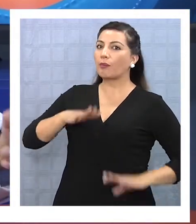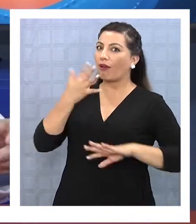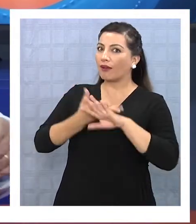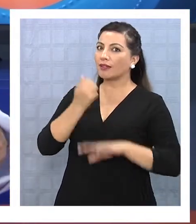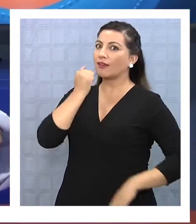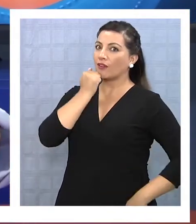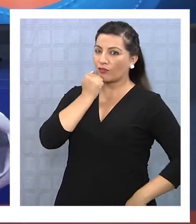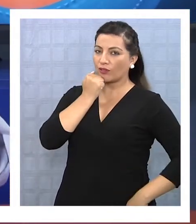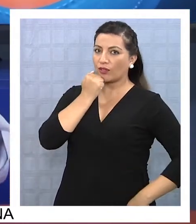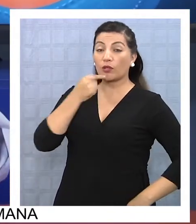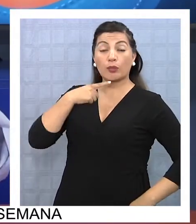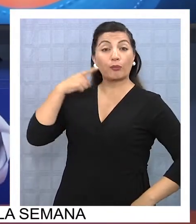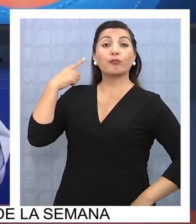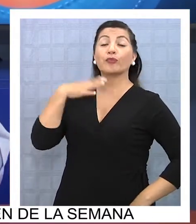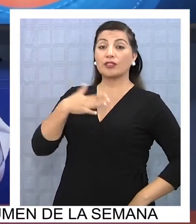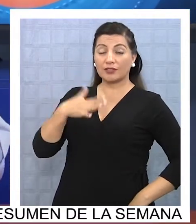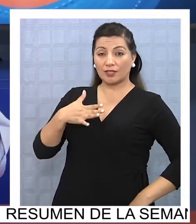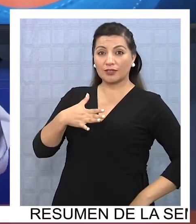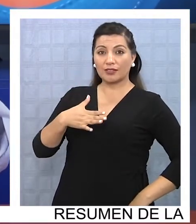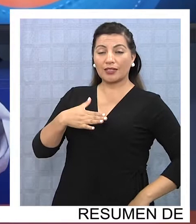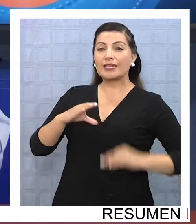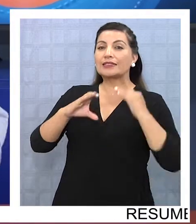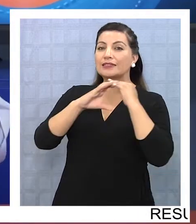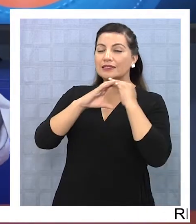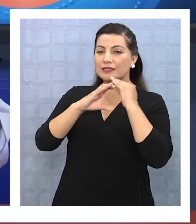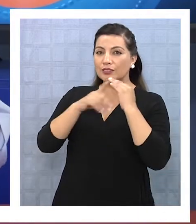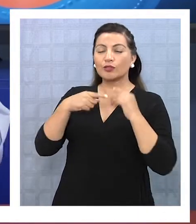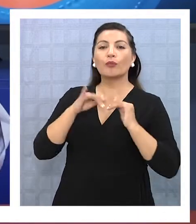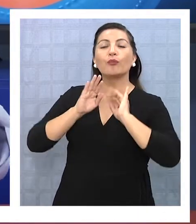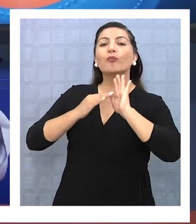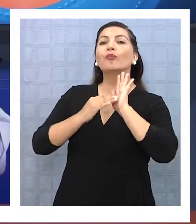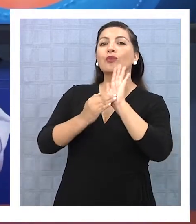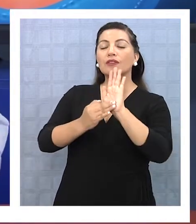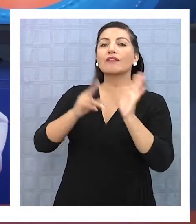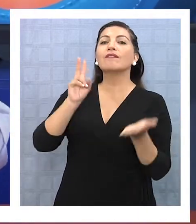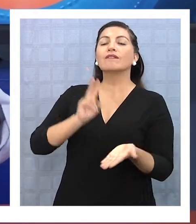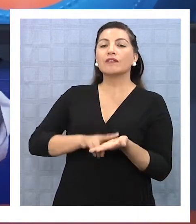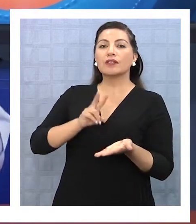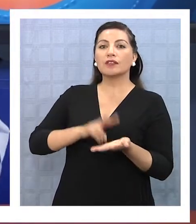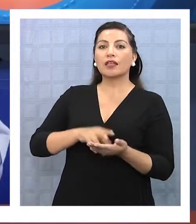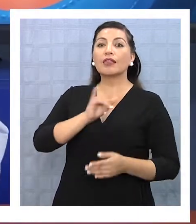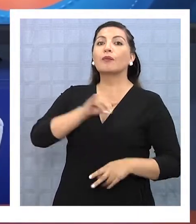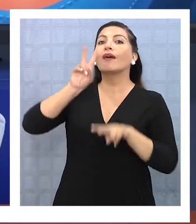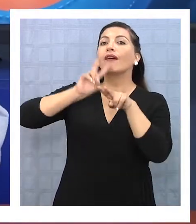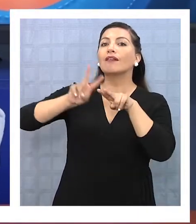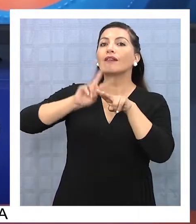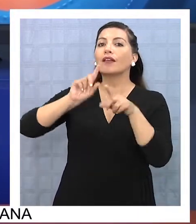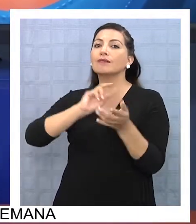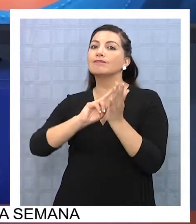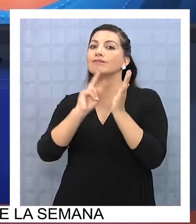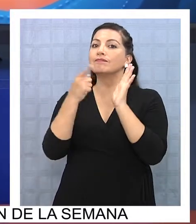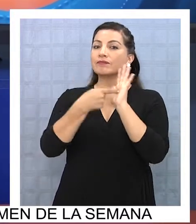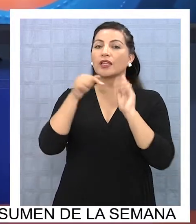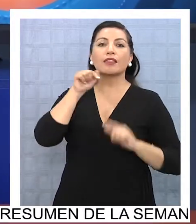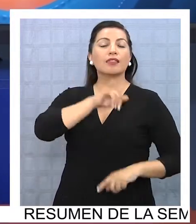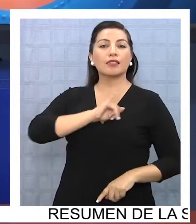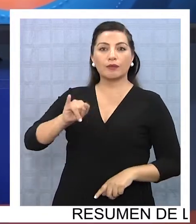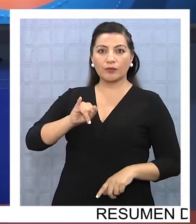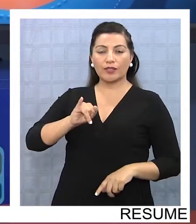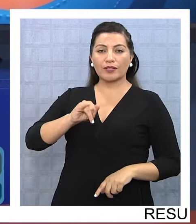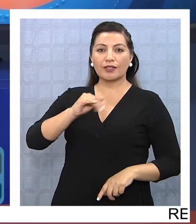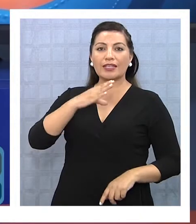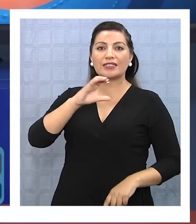errores. Lo importante es que el censo refleje una realidad y que pueda ser corregido, como tendrá que ser corregido el